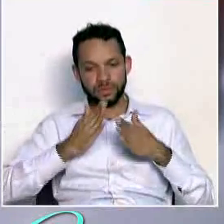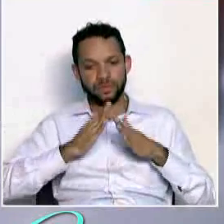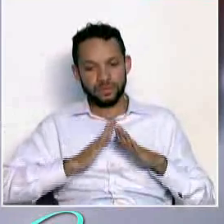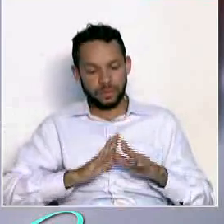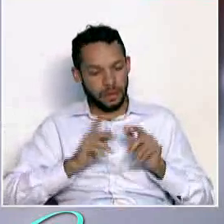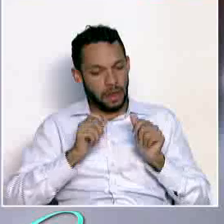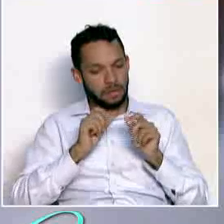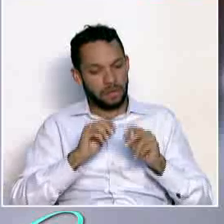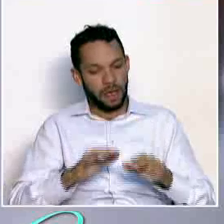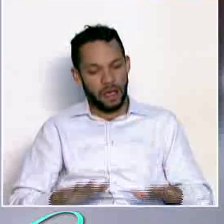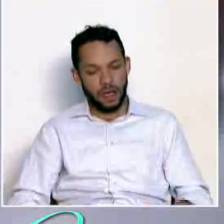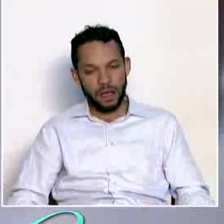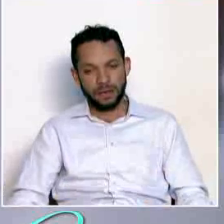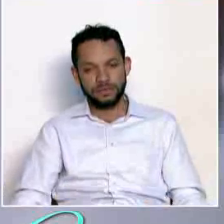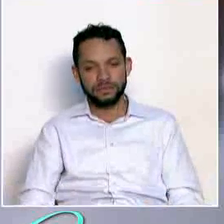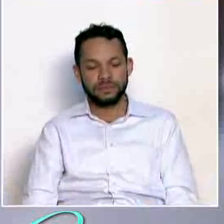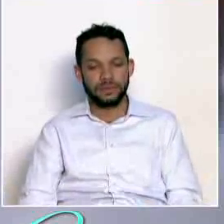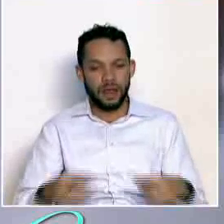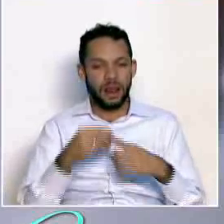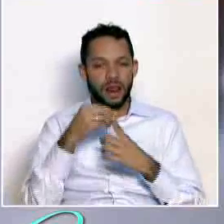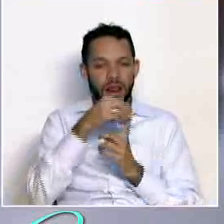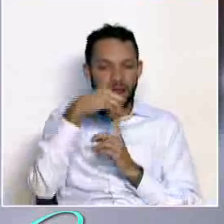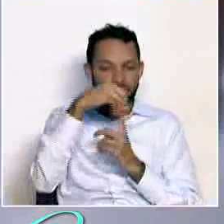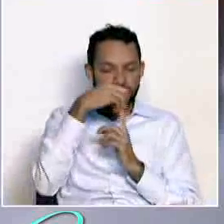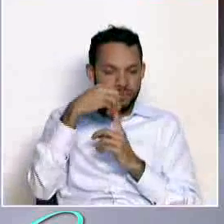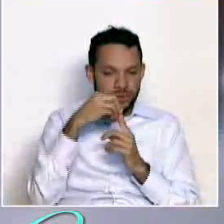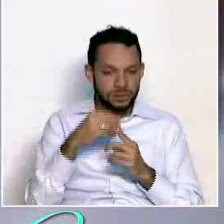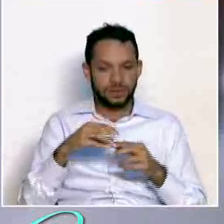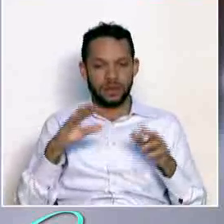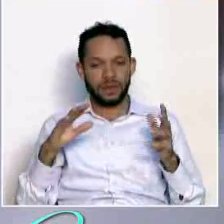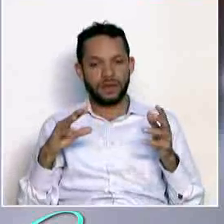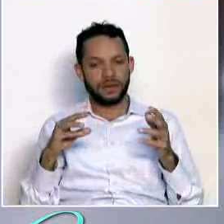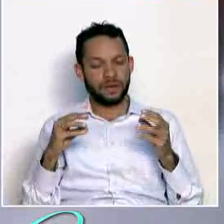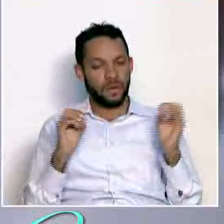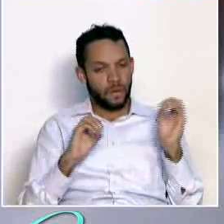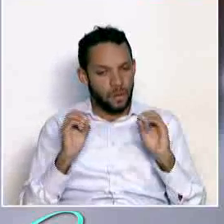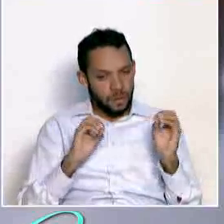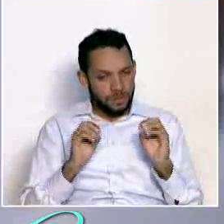profundo, por un estado de